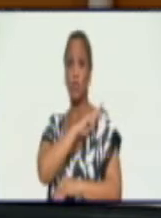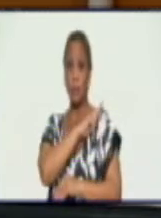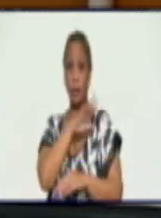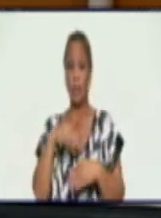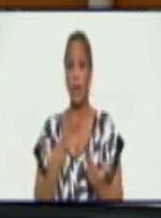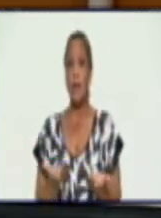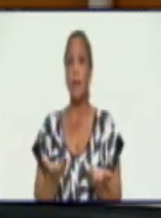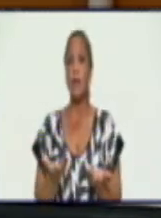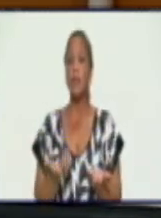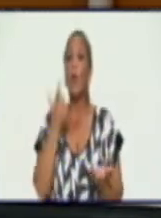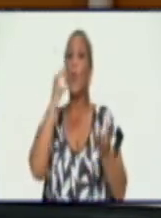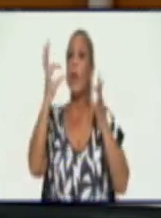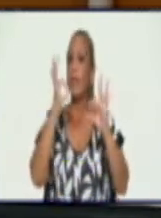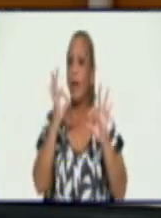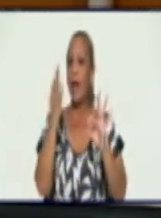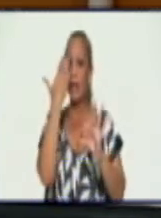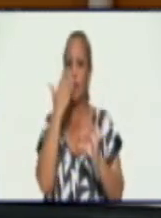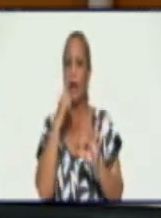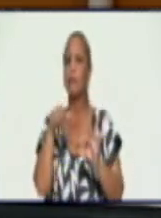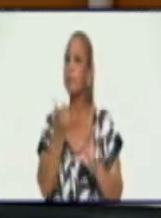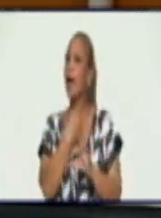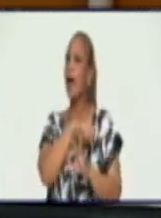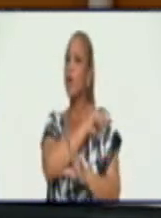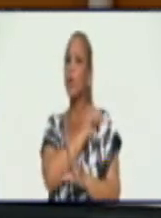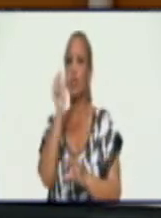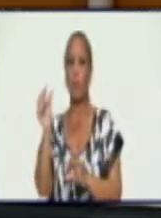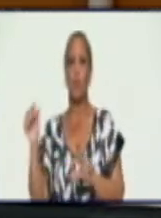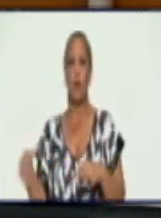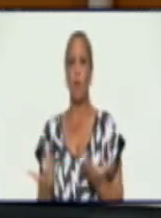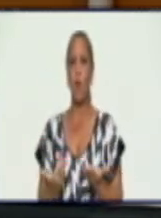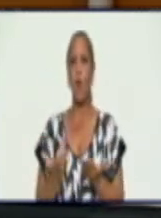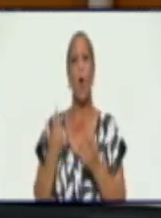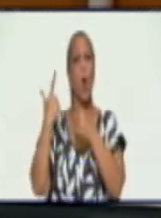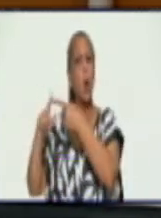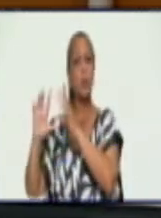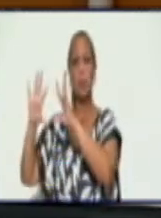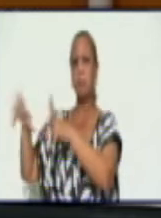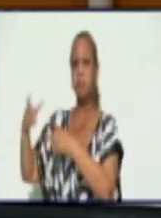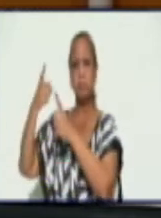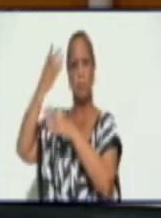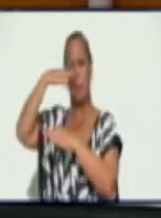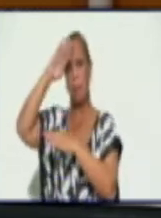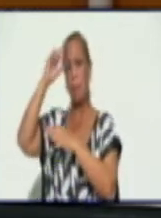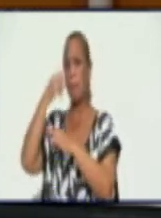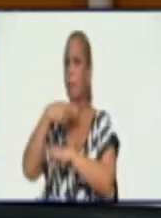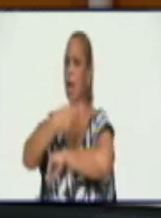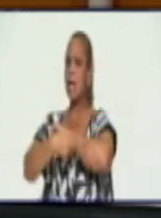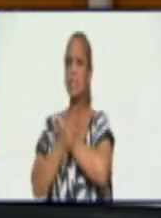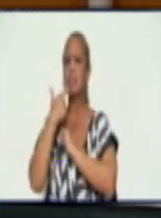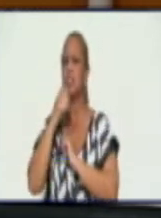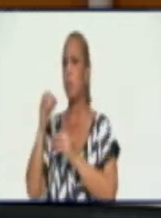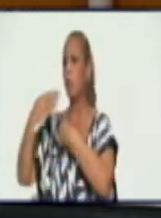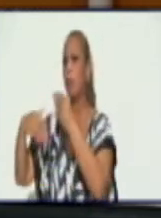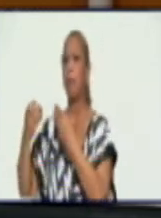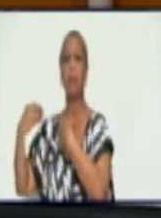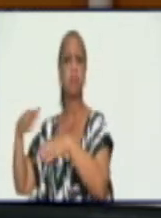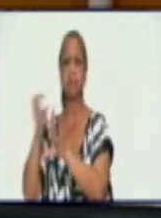en cuidar a nuestro pueblo cuando en el mundo se han dicho gobierno es un problema de cada cual y sobran ejemplos para